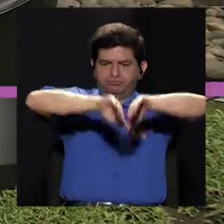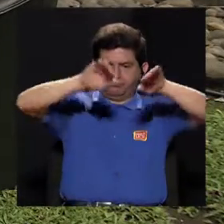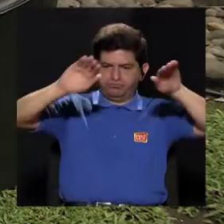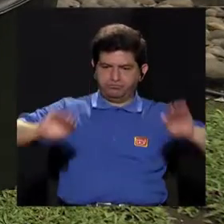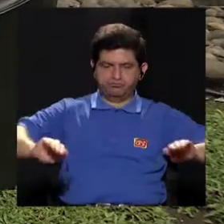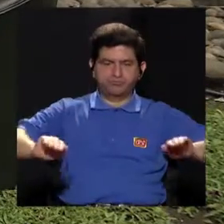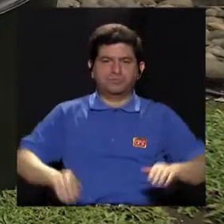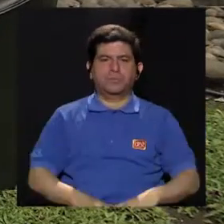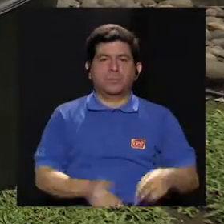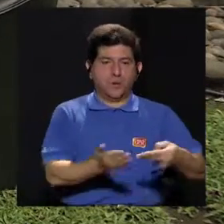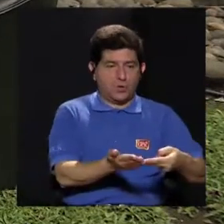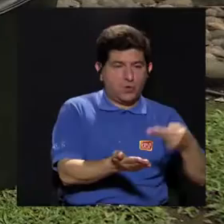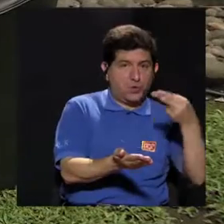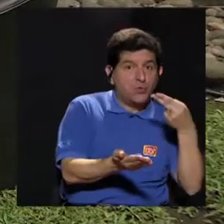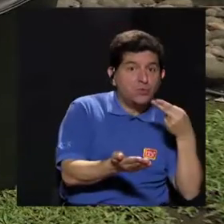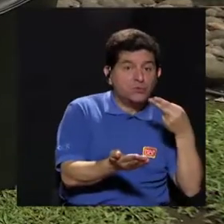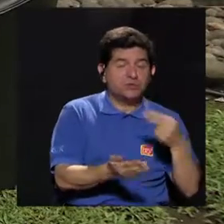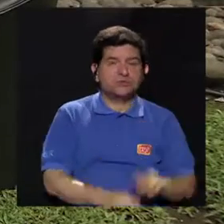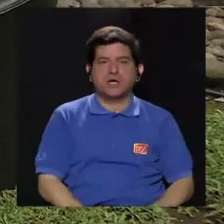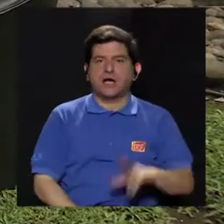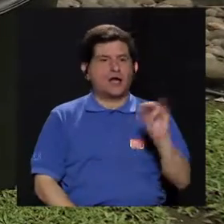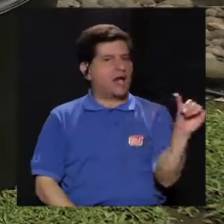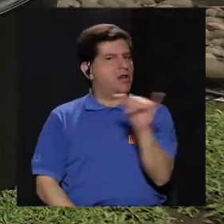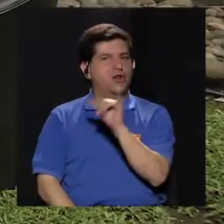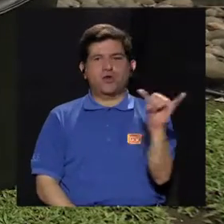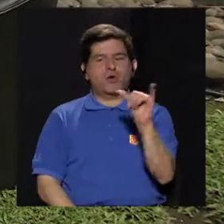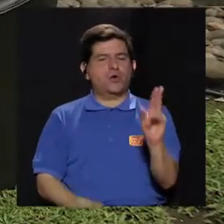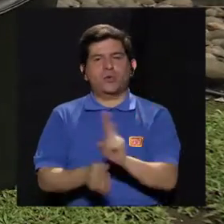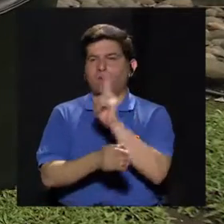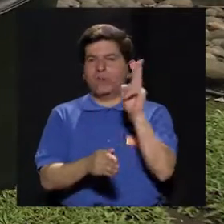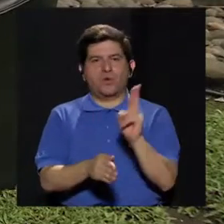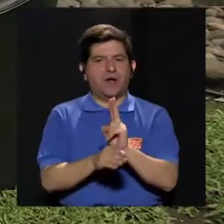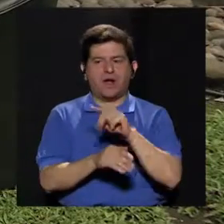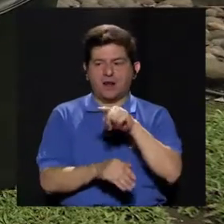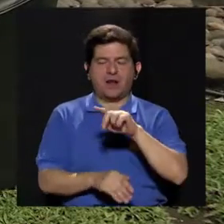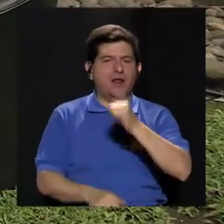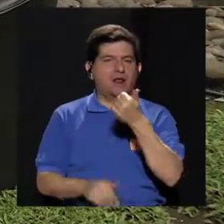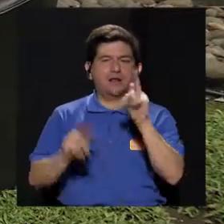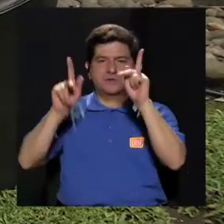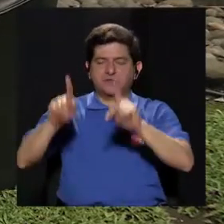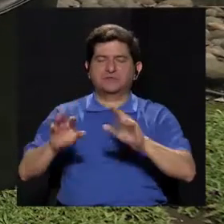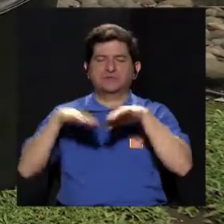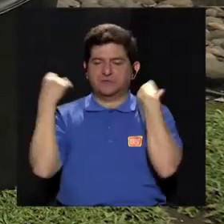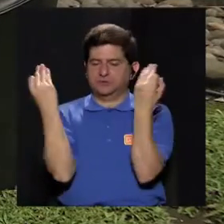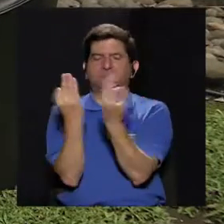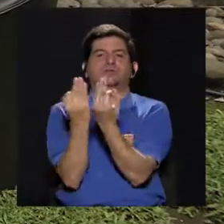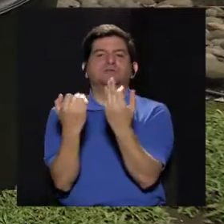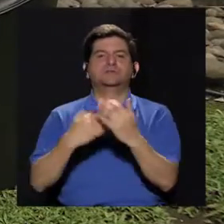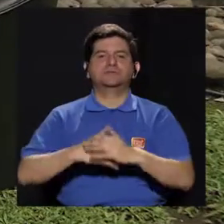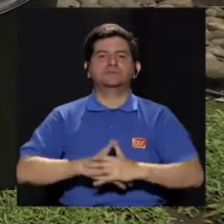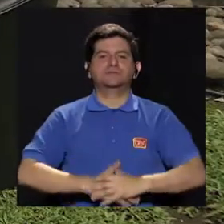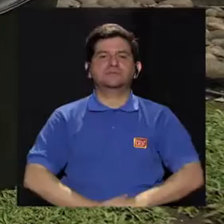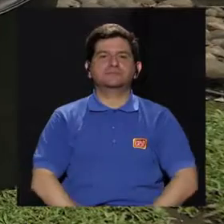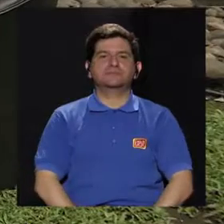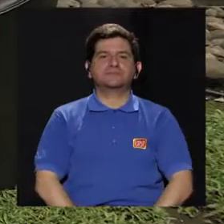individuales y que la cuchara con que se le ofrezca no sea la misma que comparte el resto de la familia,